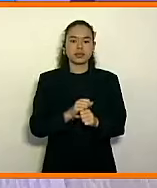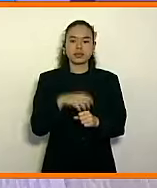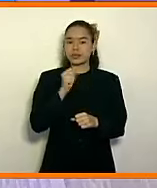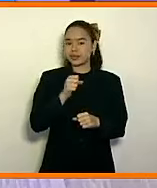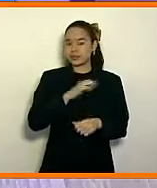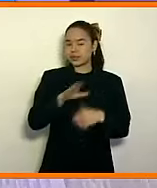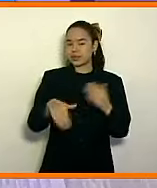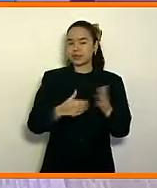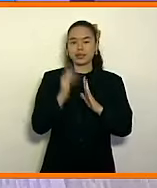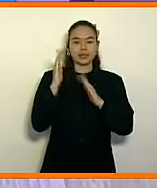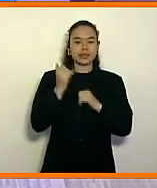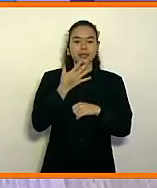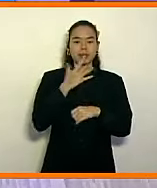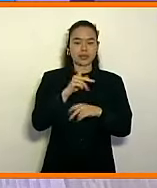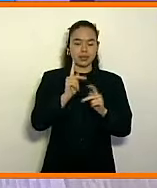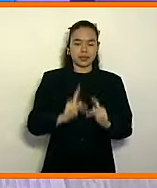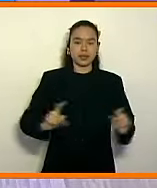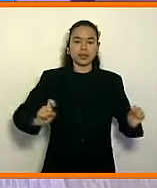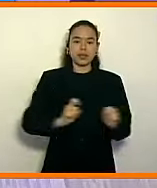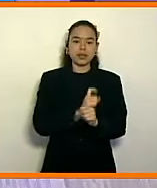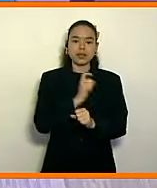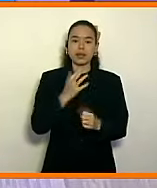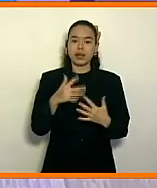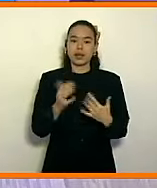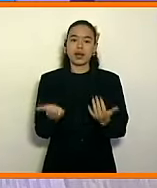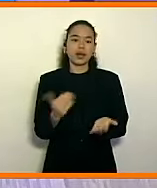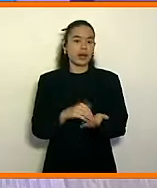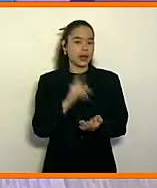es, Marbella, espero que hayan sido muchos los ganadores. Te esperamos